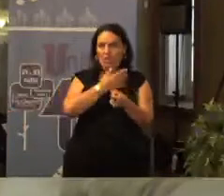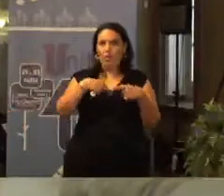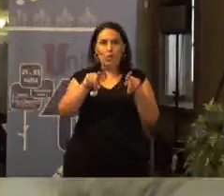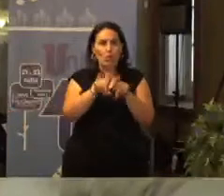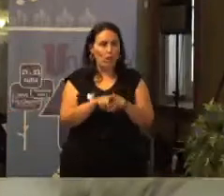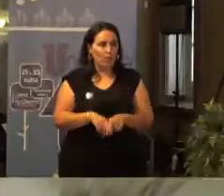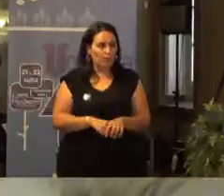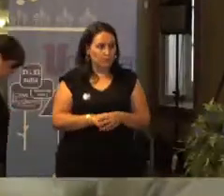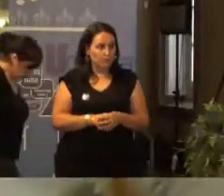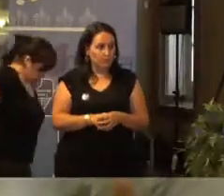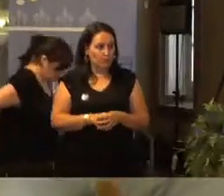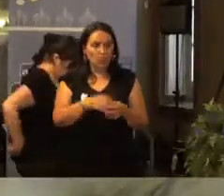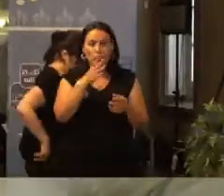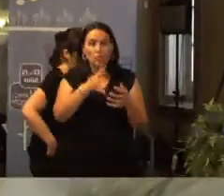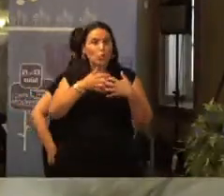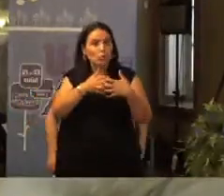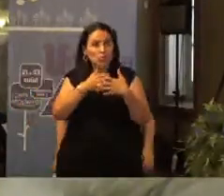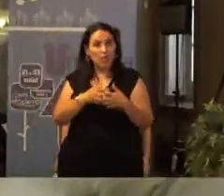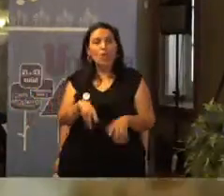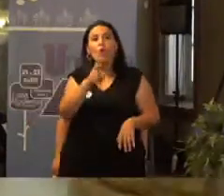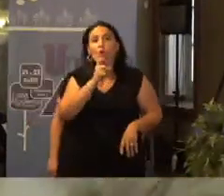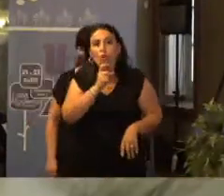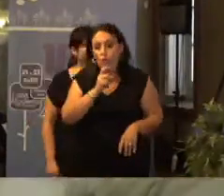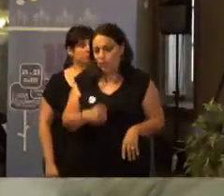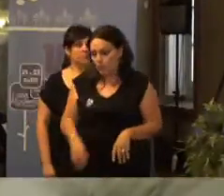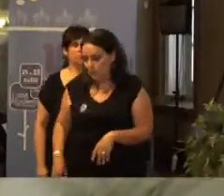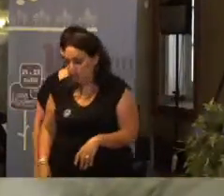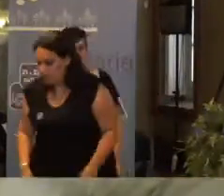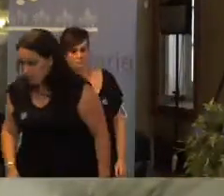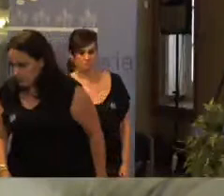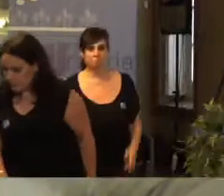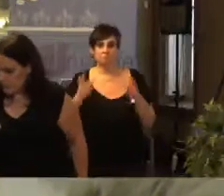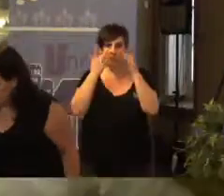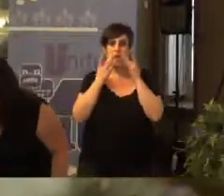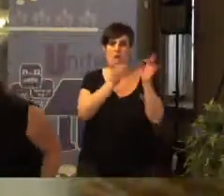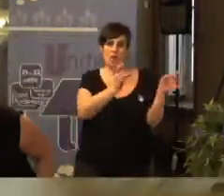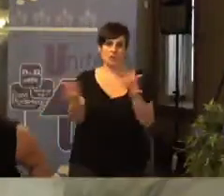que hai que combater. Como? Saneamento.